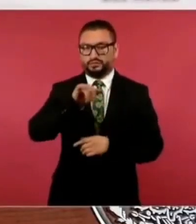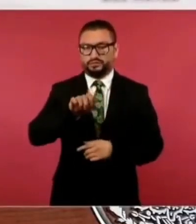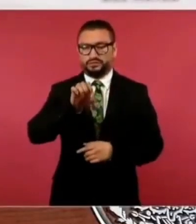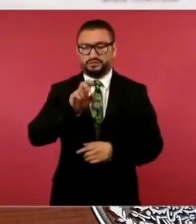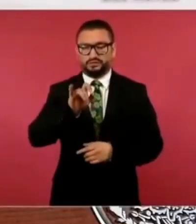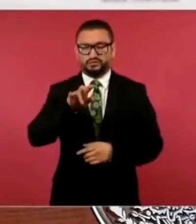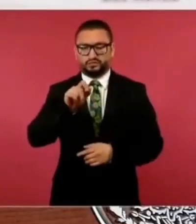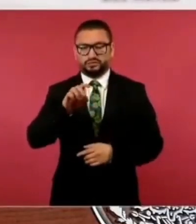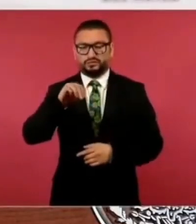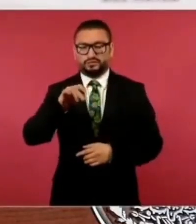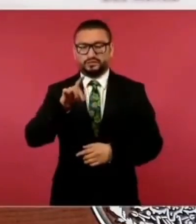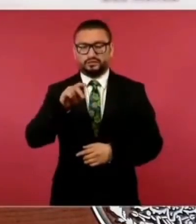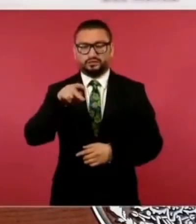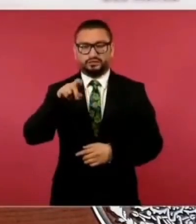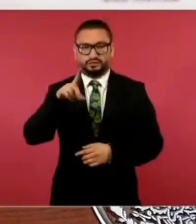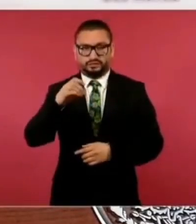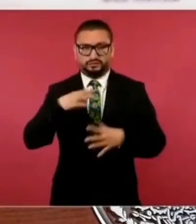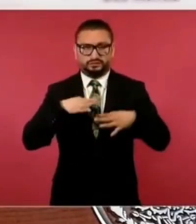fundador del PRO,